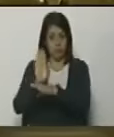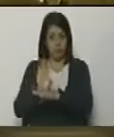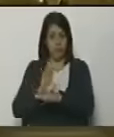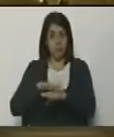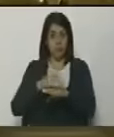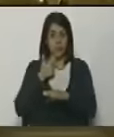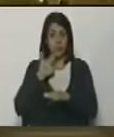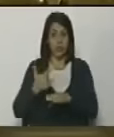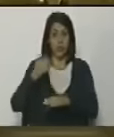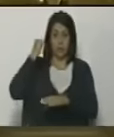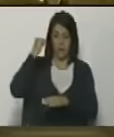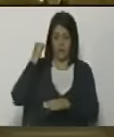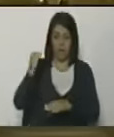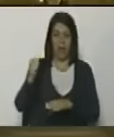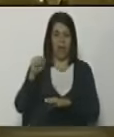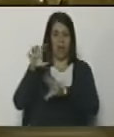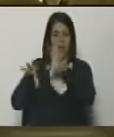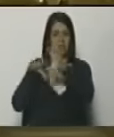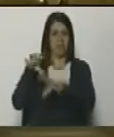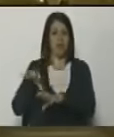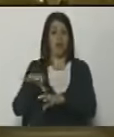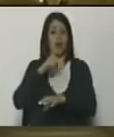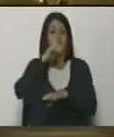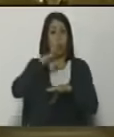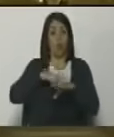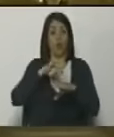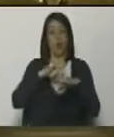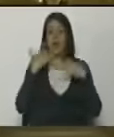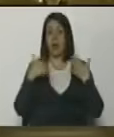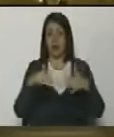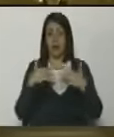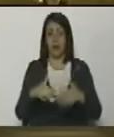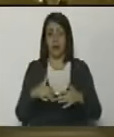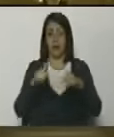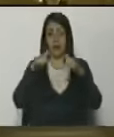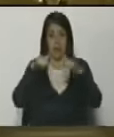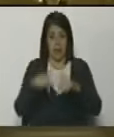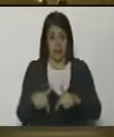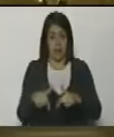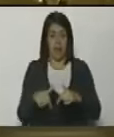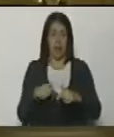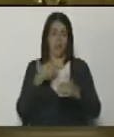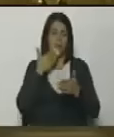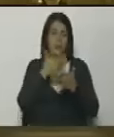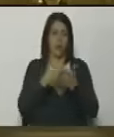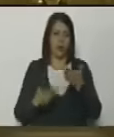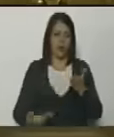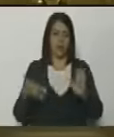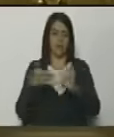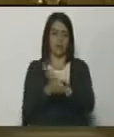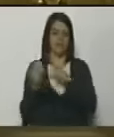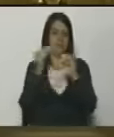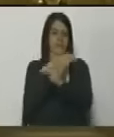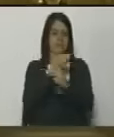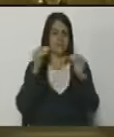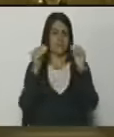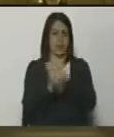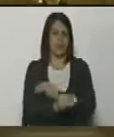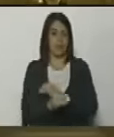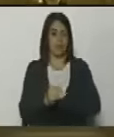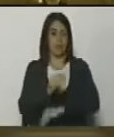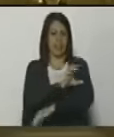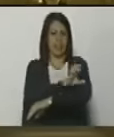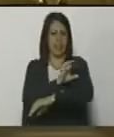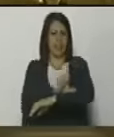por el simple hecho de matar, sí lo es. La propuesta ética de Kant por ejemplo, contrasta con todas estas